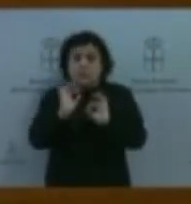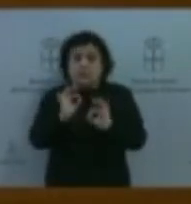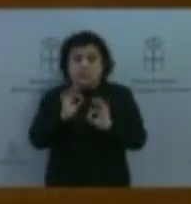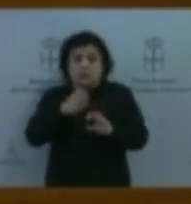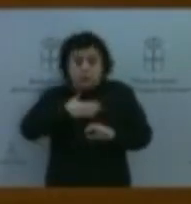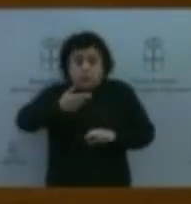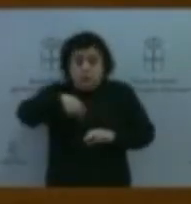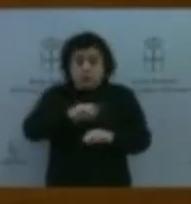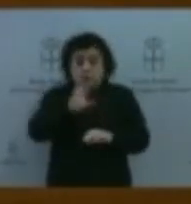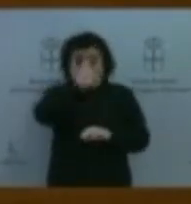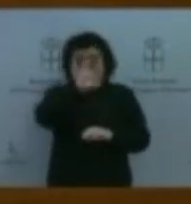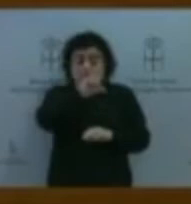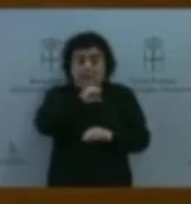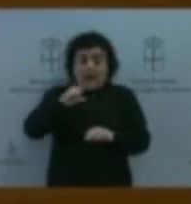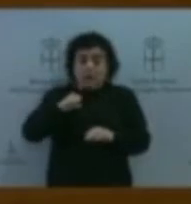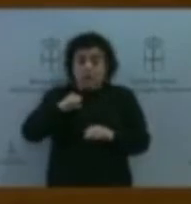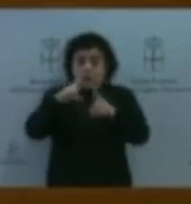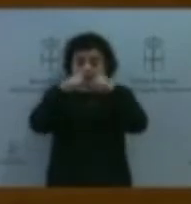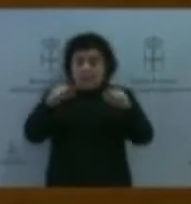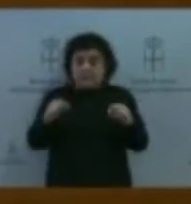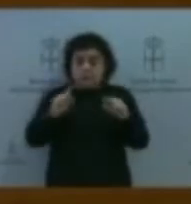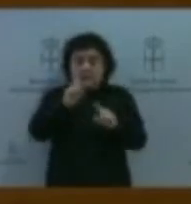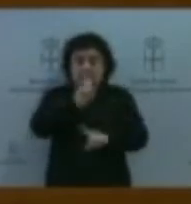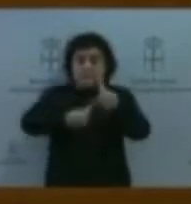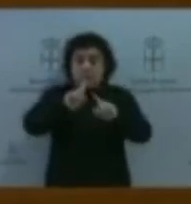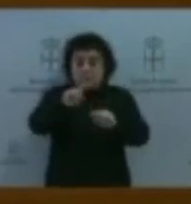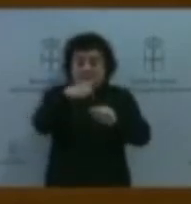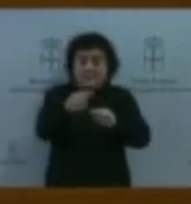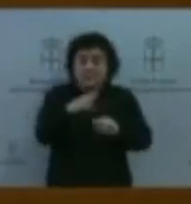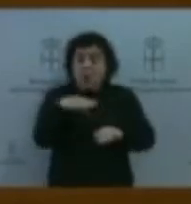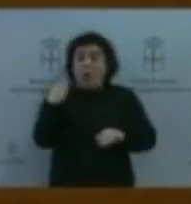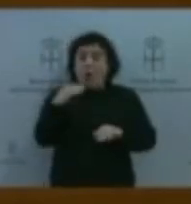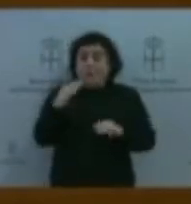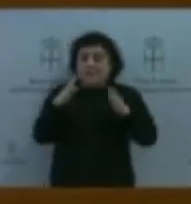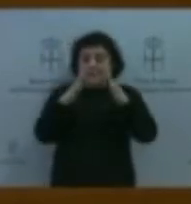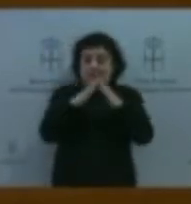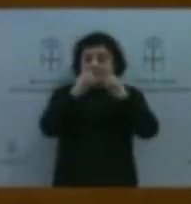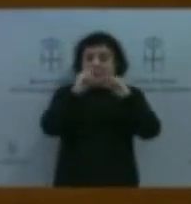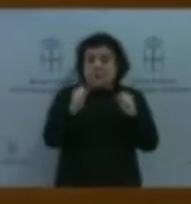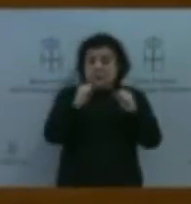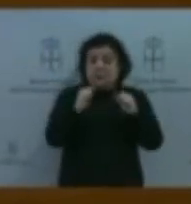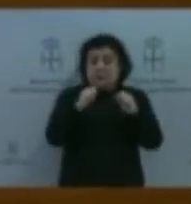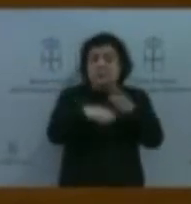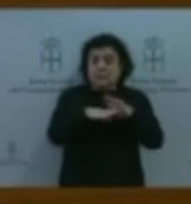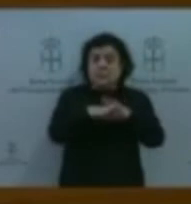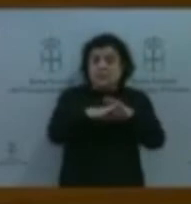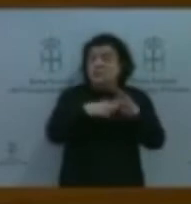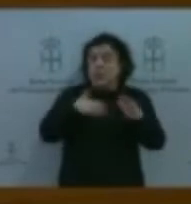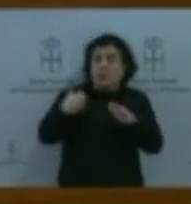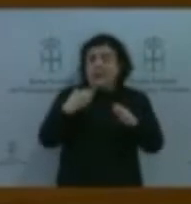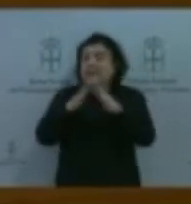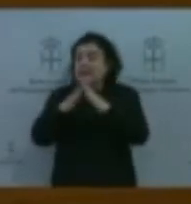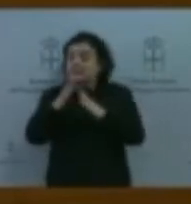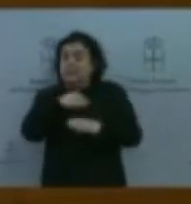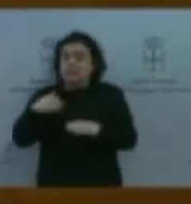que más tarde se van los jóvenes de casa y que por lo tanto más tarde tienen hijos, más tarde tienen un proyecto vital, más problemas tienen laborales.